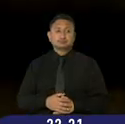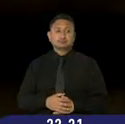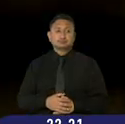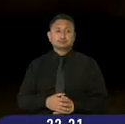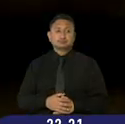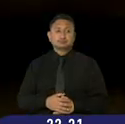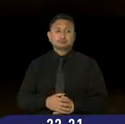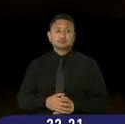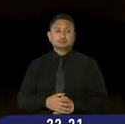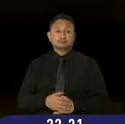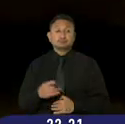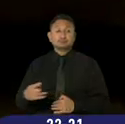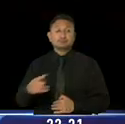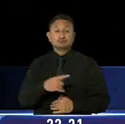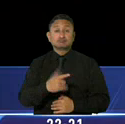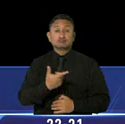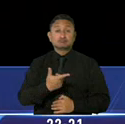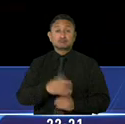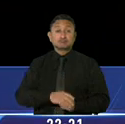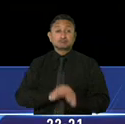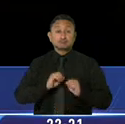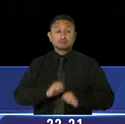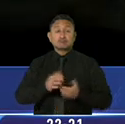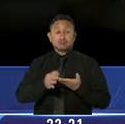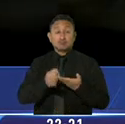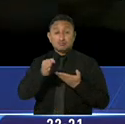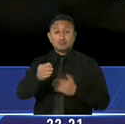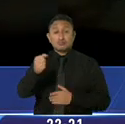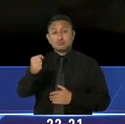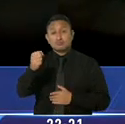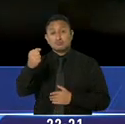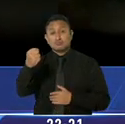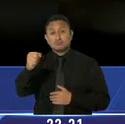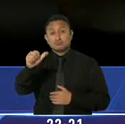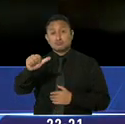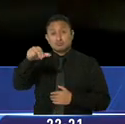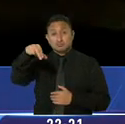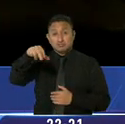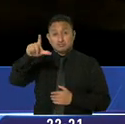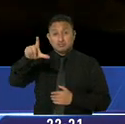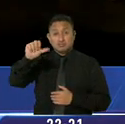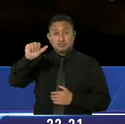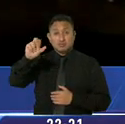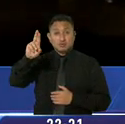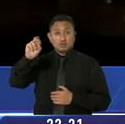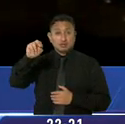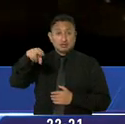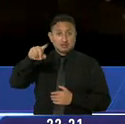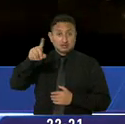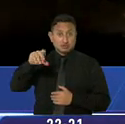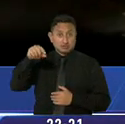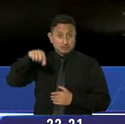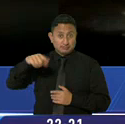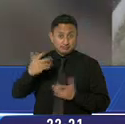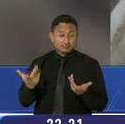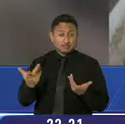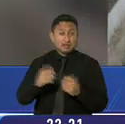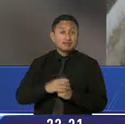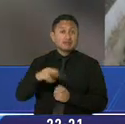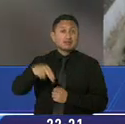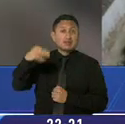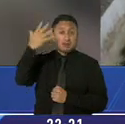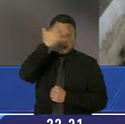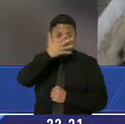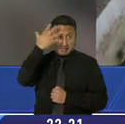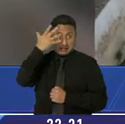El comando policial ubicado en el cantón fronterizo de San Lorenzo, al norte de Esmeraldas, aparentemente fue blanco de un atentado. La detonación de un